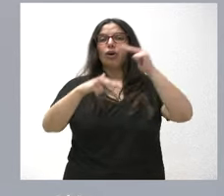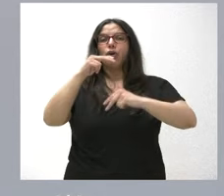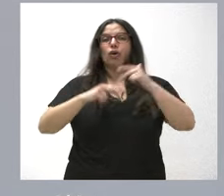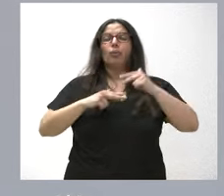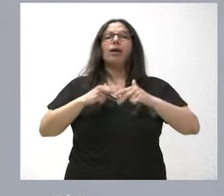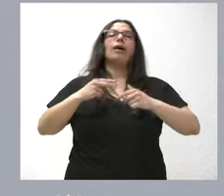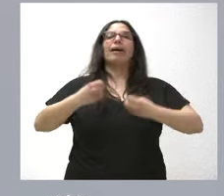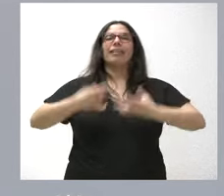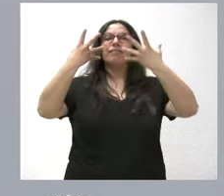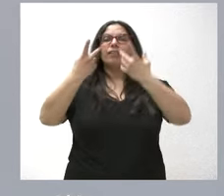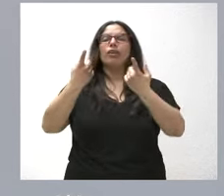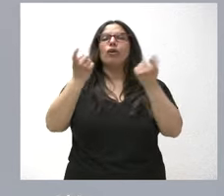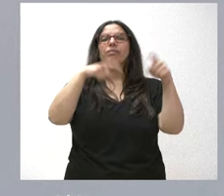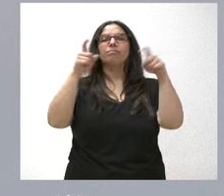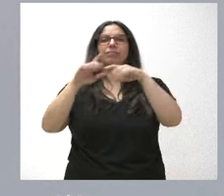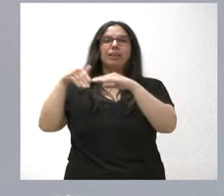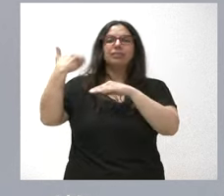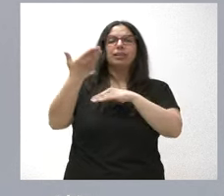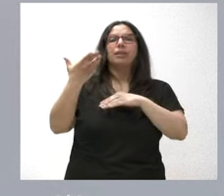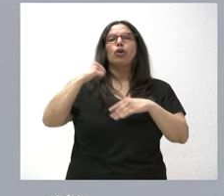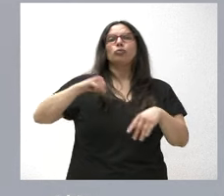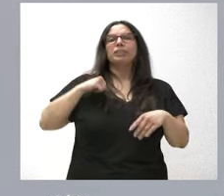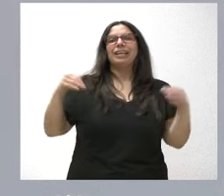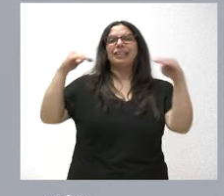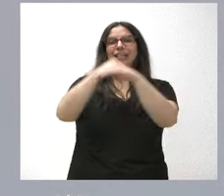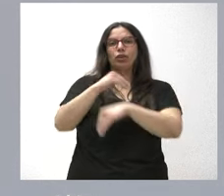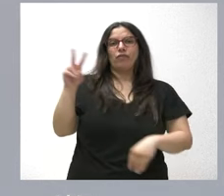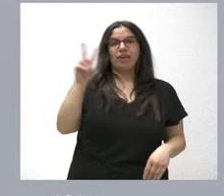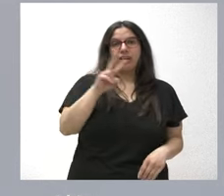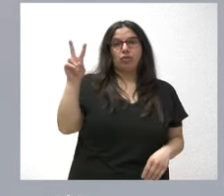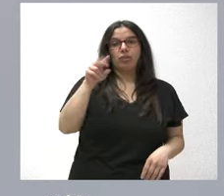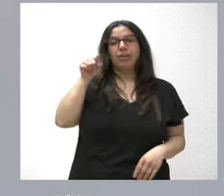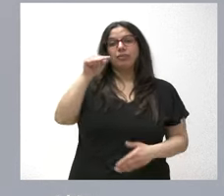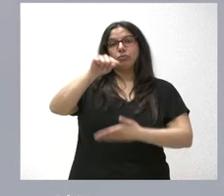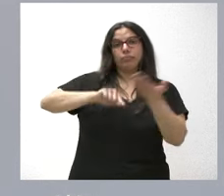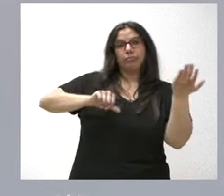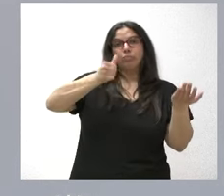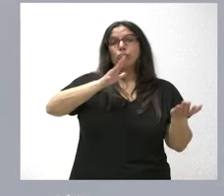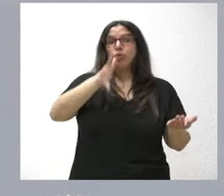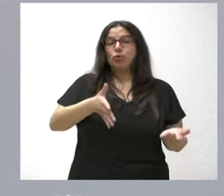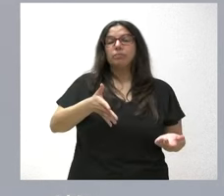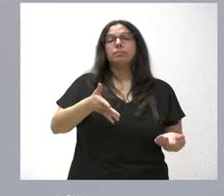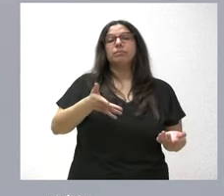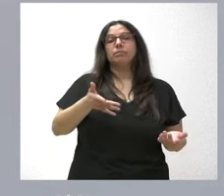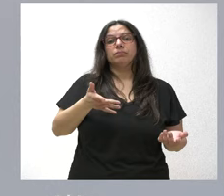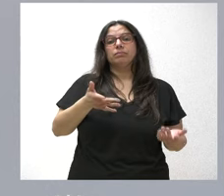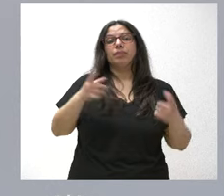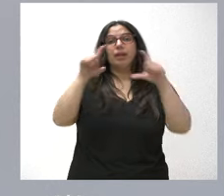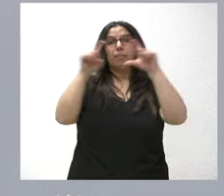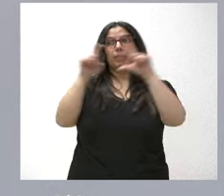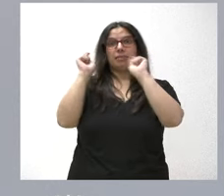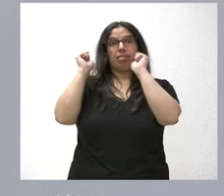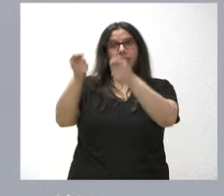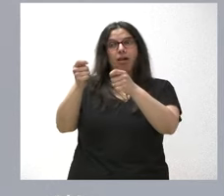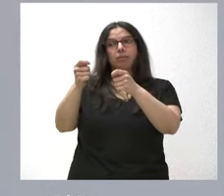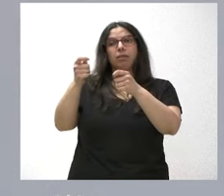consultas externas en el Hospital Clínico Universitario de Valladolid. La resolución de este contrato viene motivada por la empresa adjudicataria,